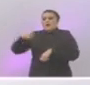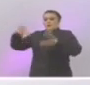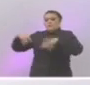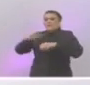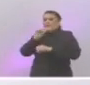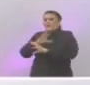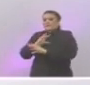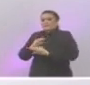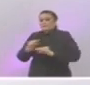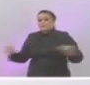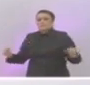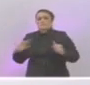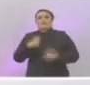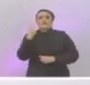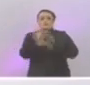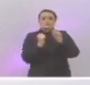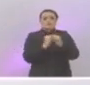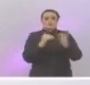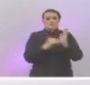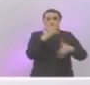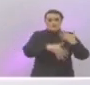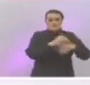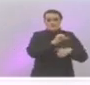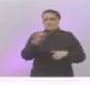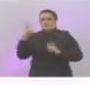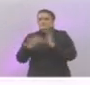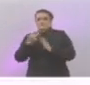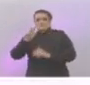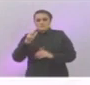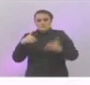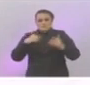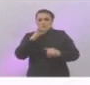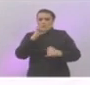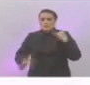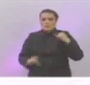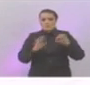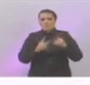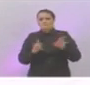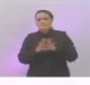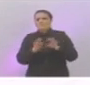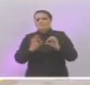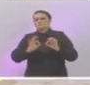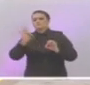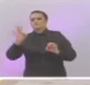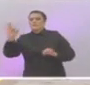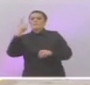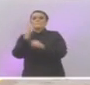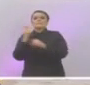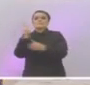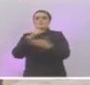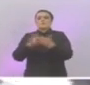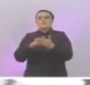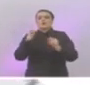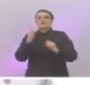este año. De 2015 a 2018, que es la última medición, ocupamos el primer lugar nacional